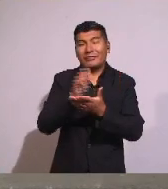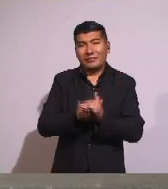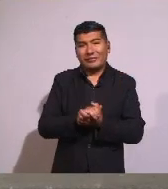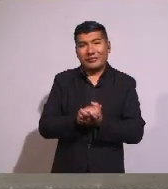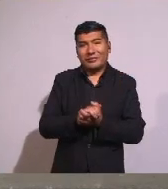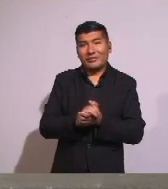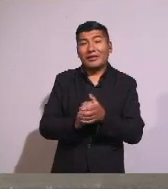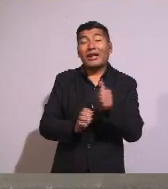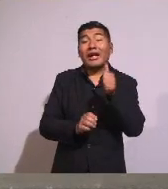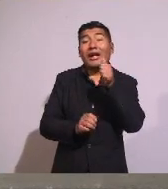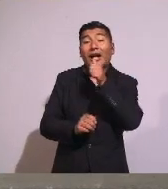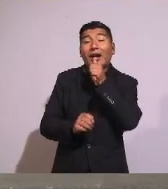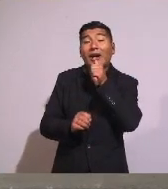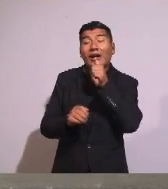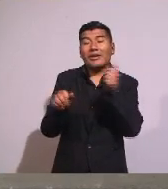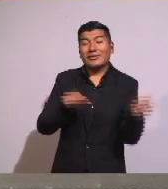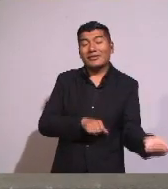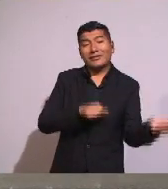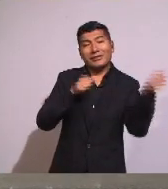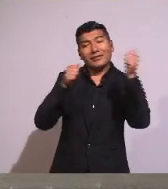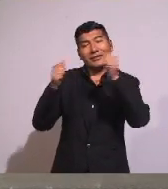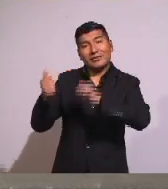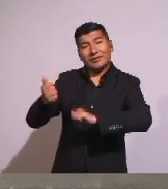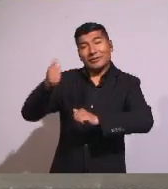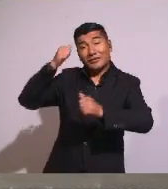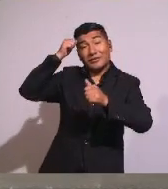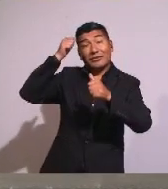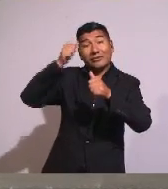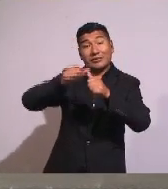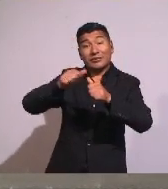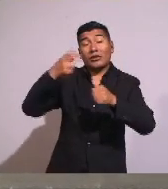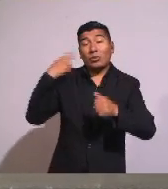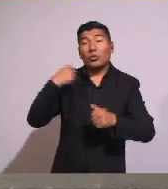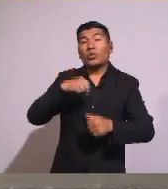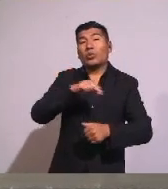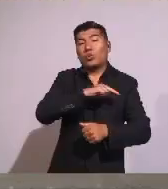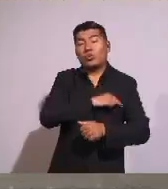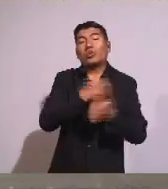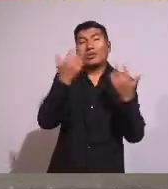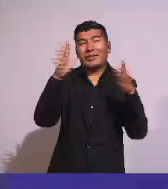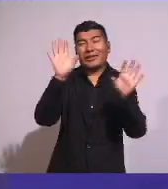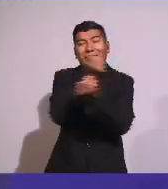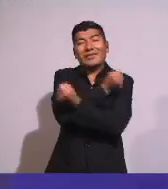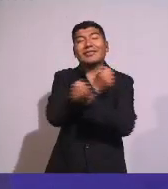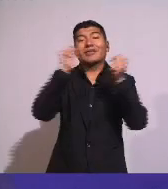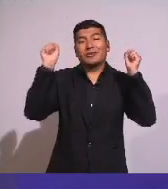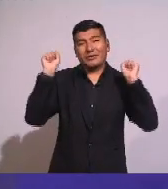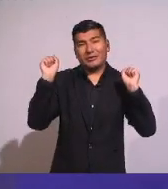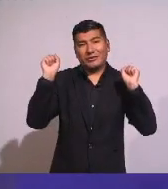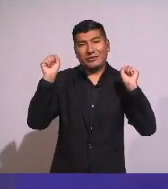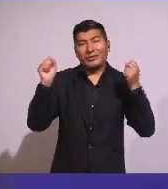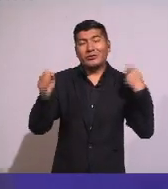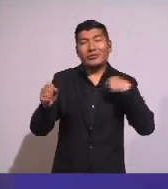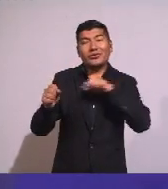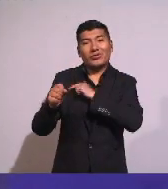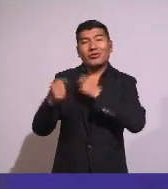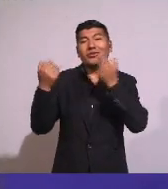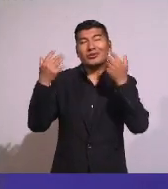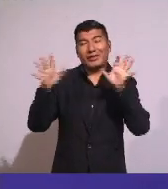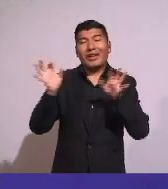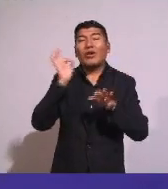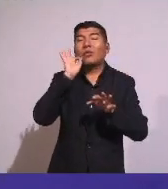el agua del bautismo nos recuerda que somos salvados somos fruto